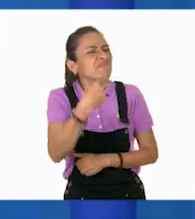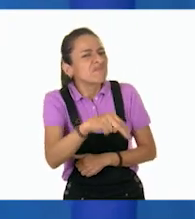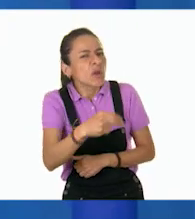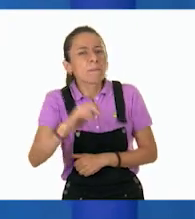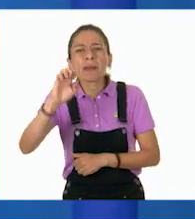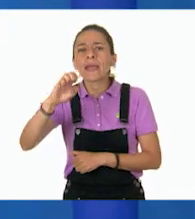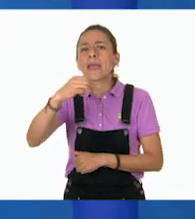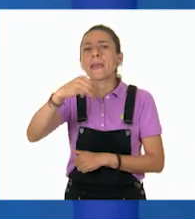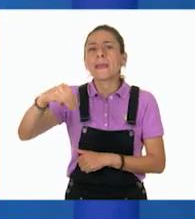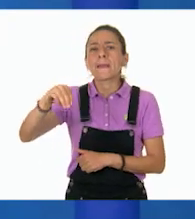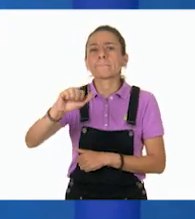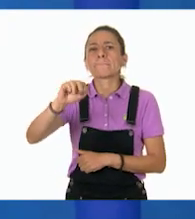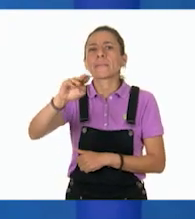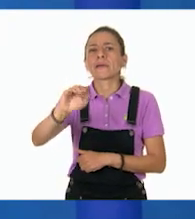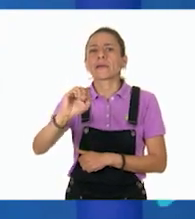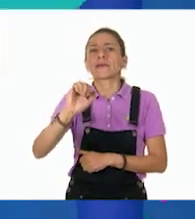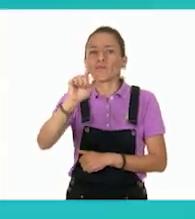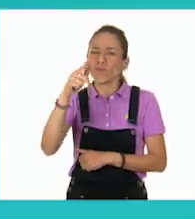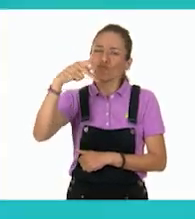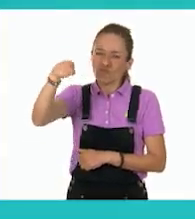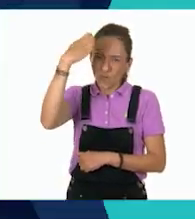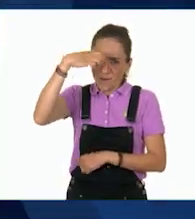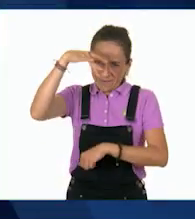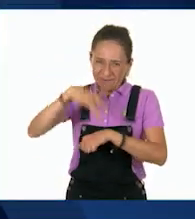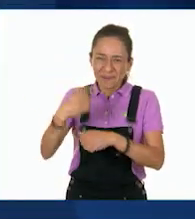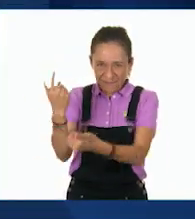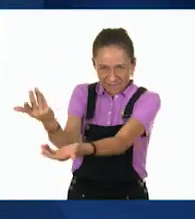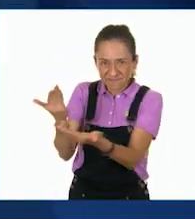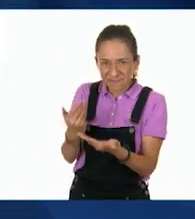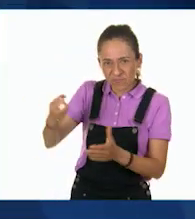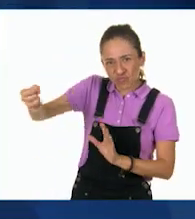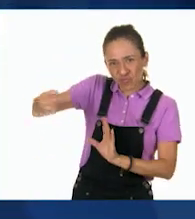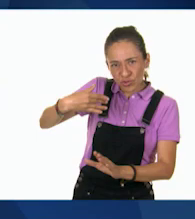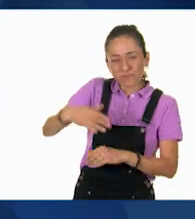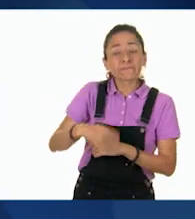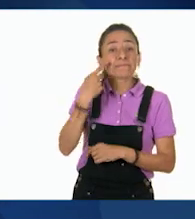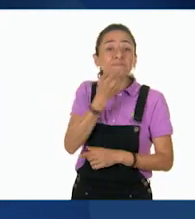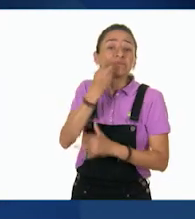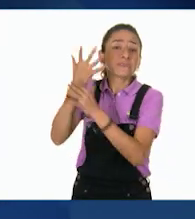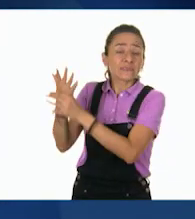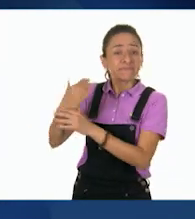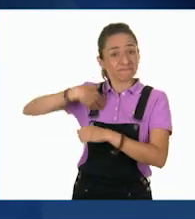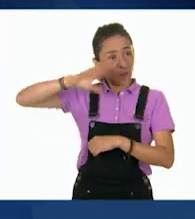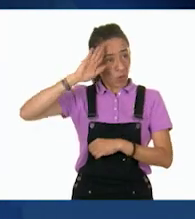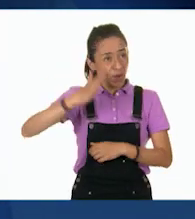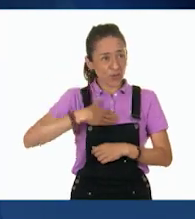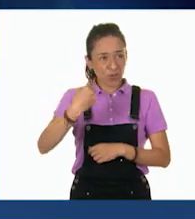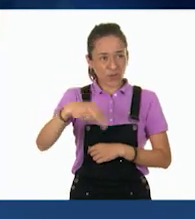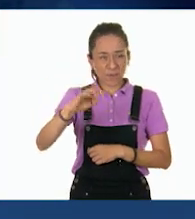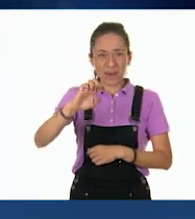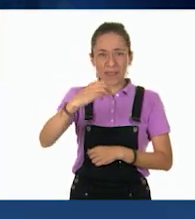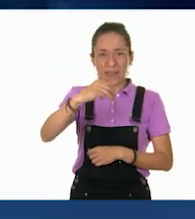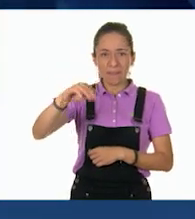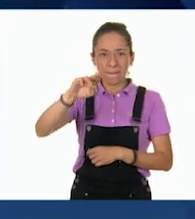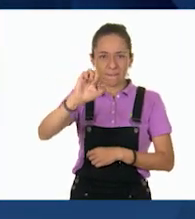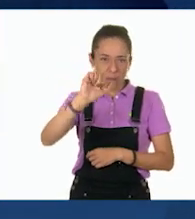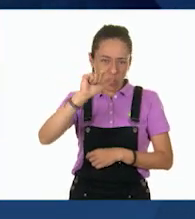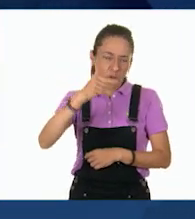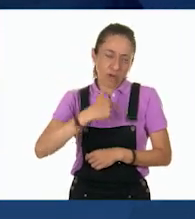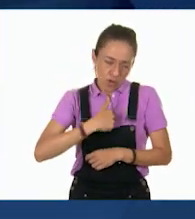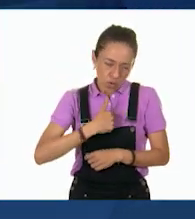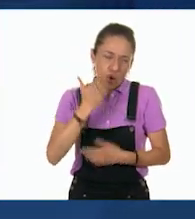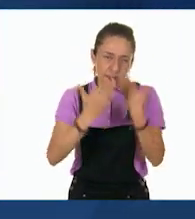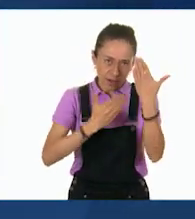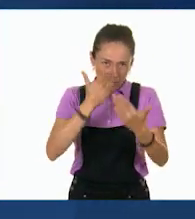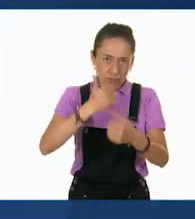Emanuel y veamos la experiencia que nos comparte. Dice: hola, soy Emanuel. Voy en sexto grado de primaria